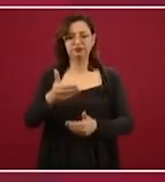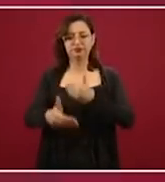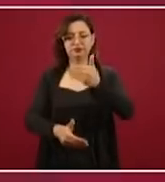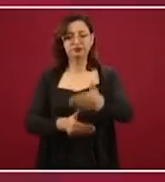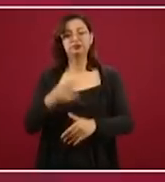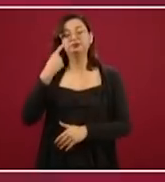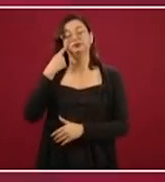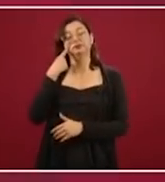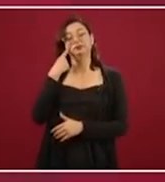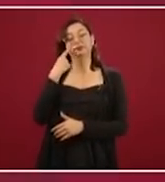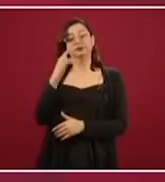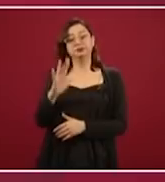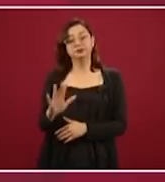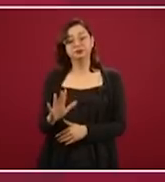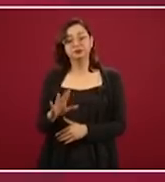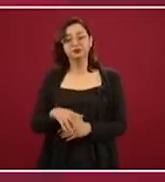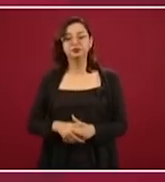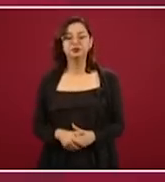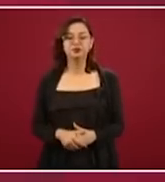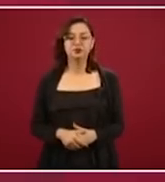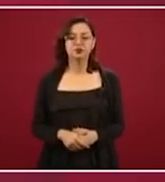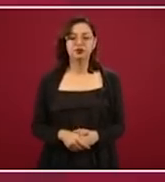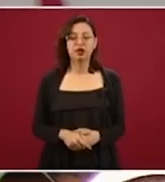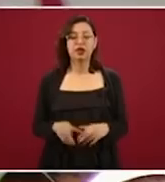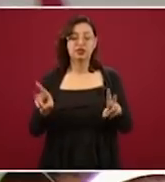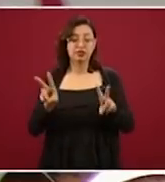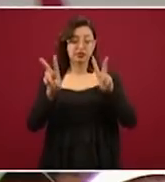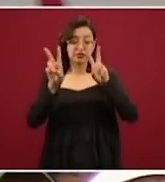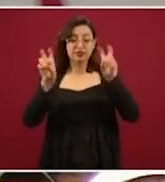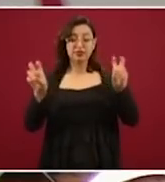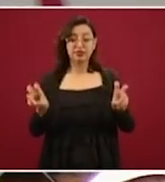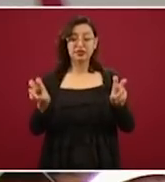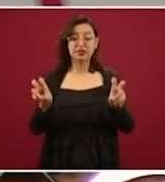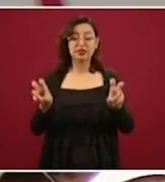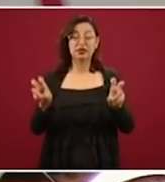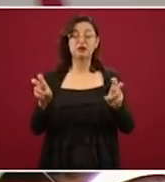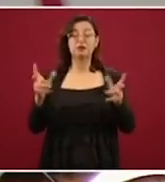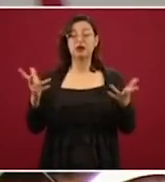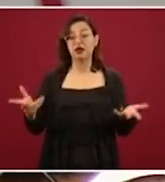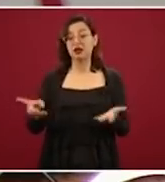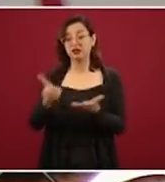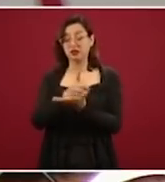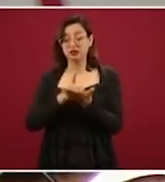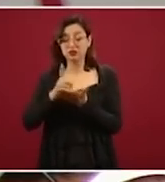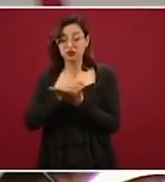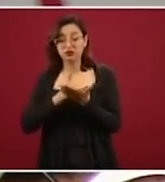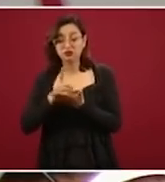viendo. Este tema de las drogas